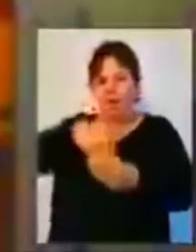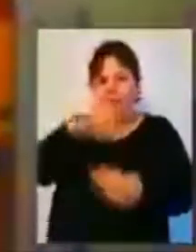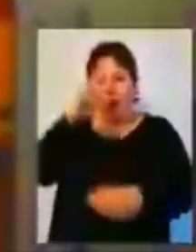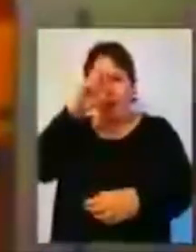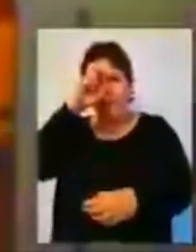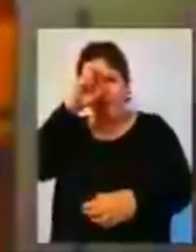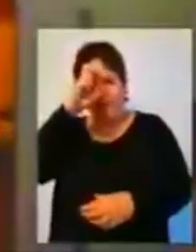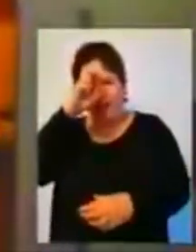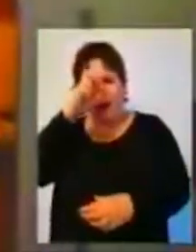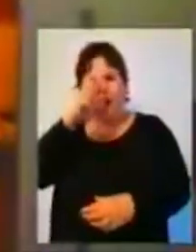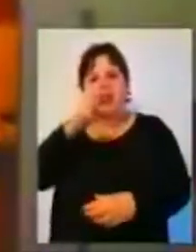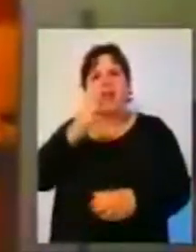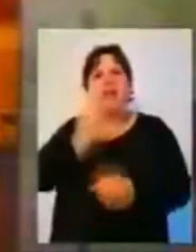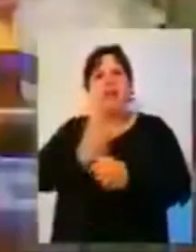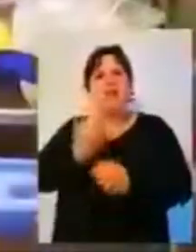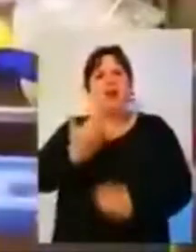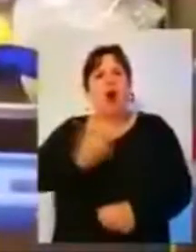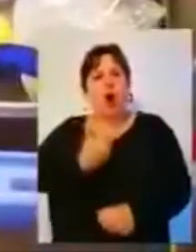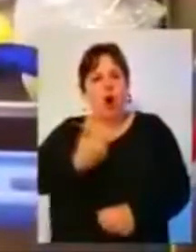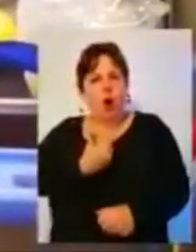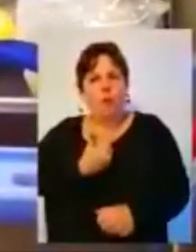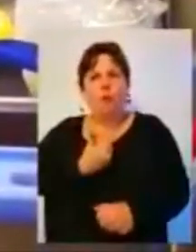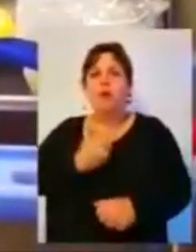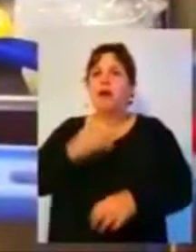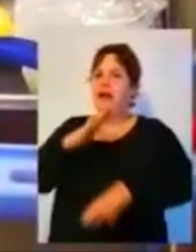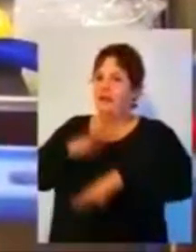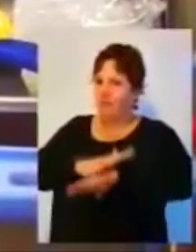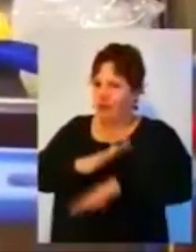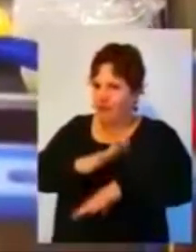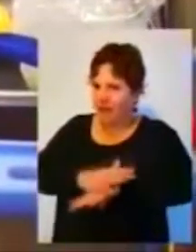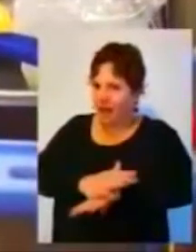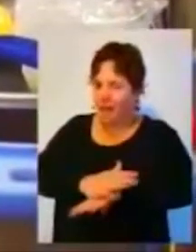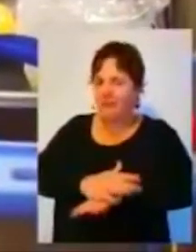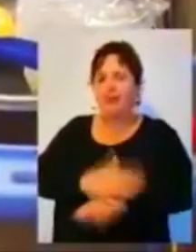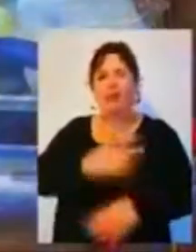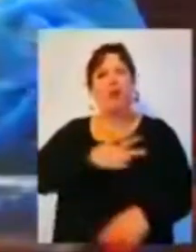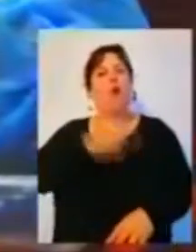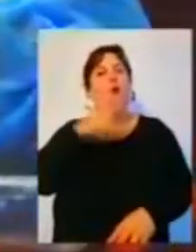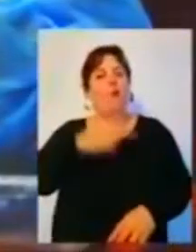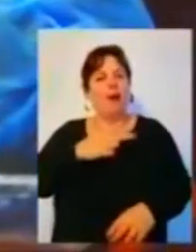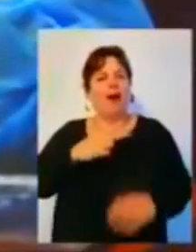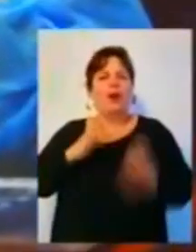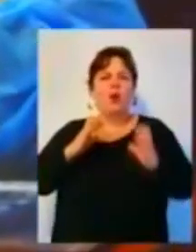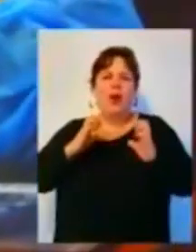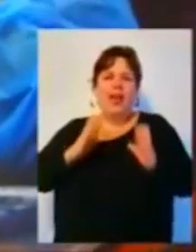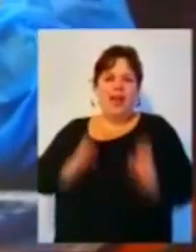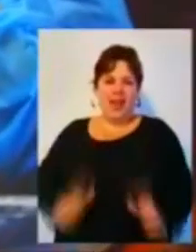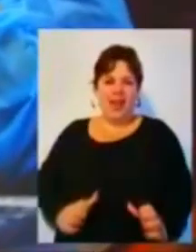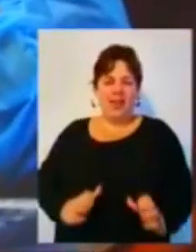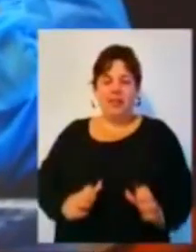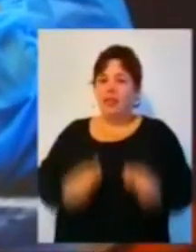tenemos una dificultad muy grande, cuando faltaban medicamentos decían que era culpa de los trabajadores, cuando nosotros hablamos de falta de recursos humanos, que tenemos más de 3